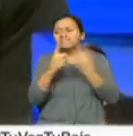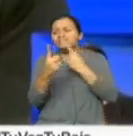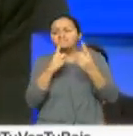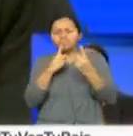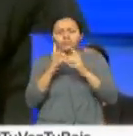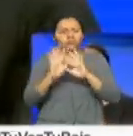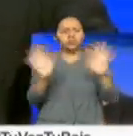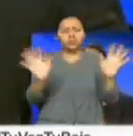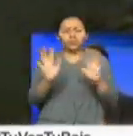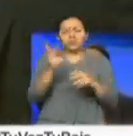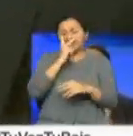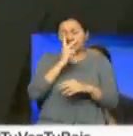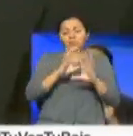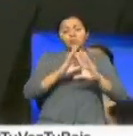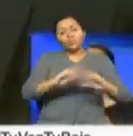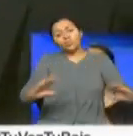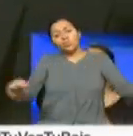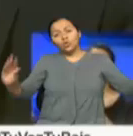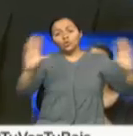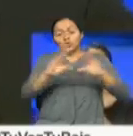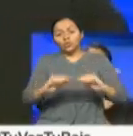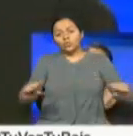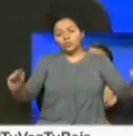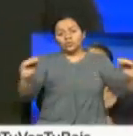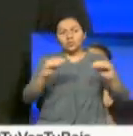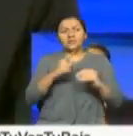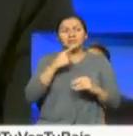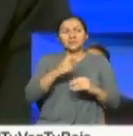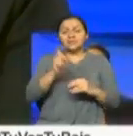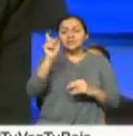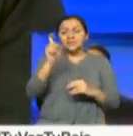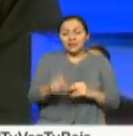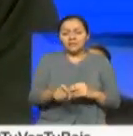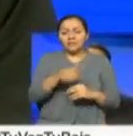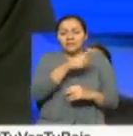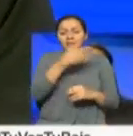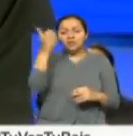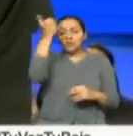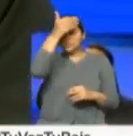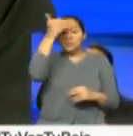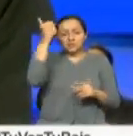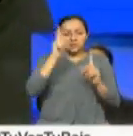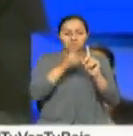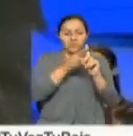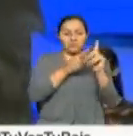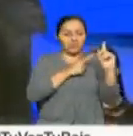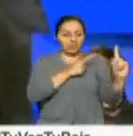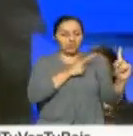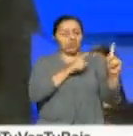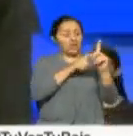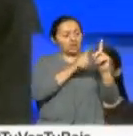malintencionado que lance un rumor, pues. En otras palabras. Se supone que un Estado de Derecho es la presunción de inocencia. Y